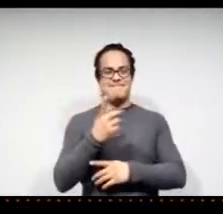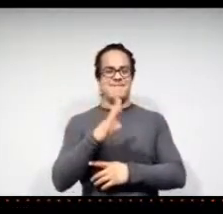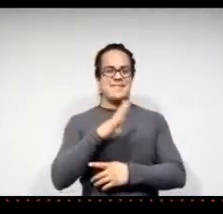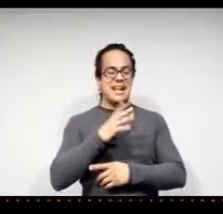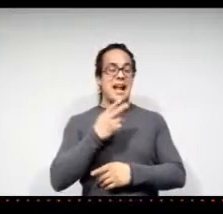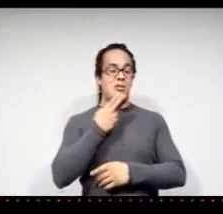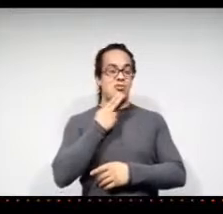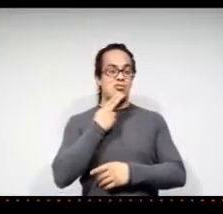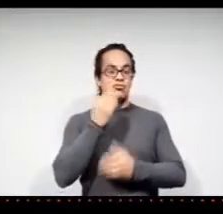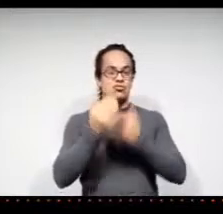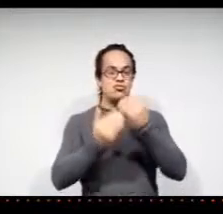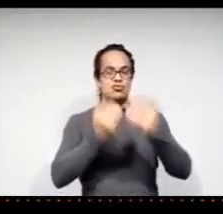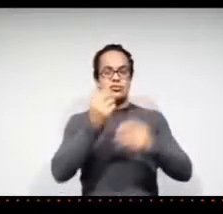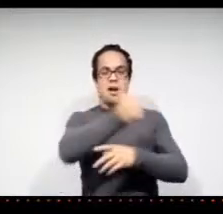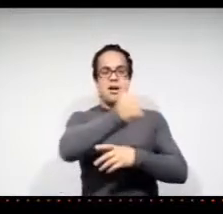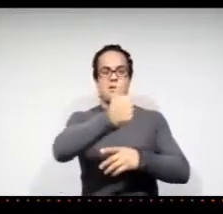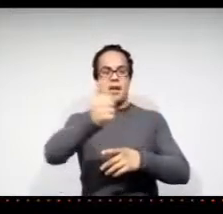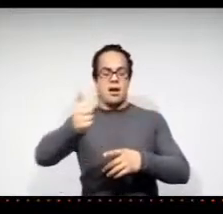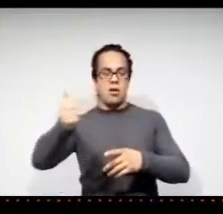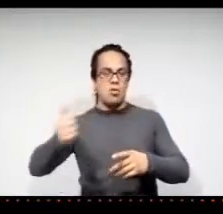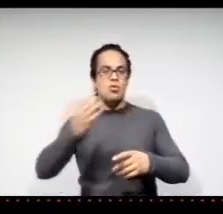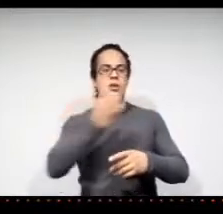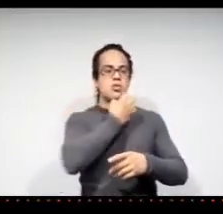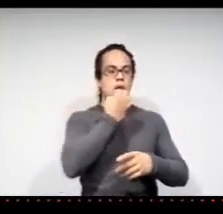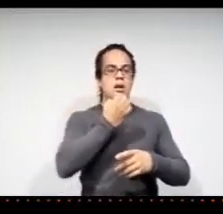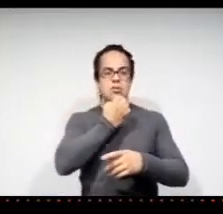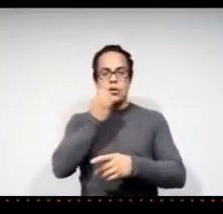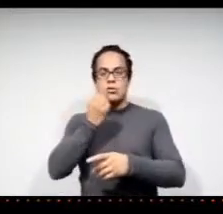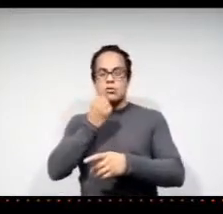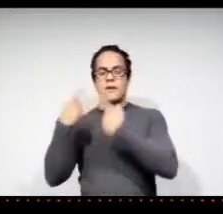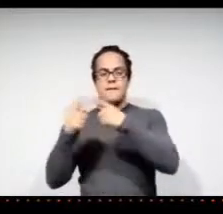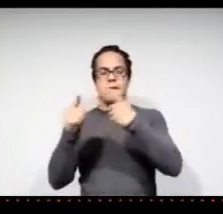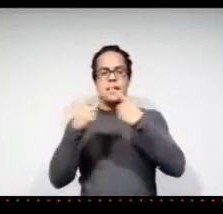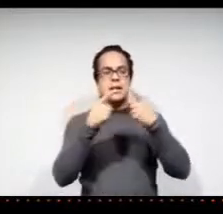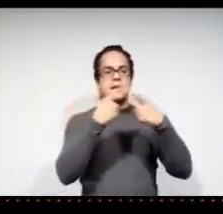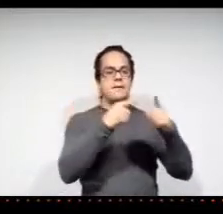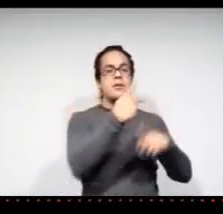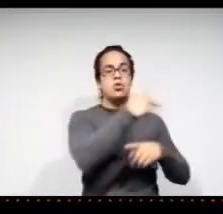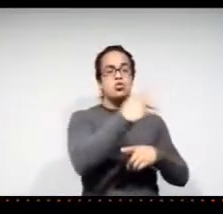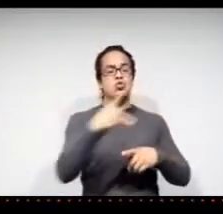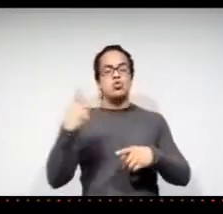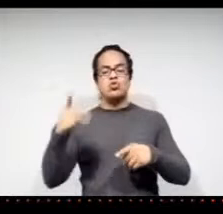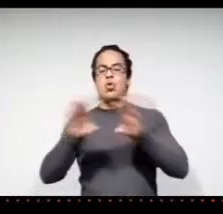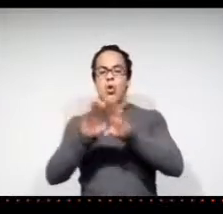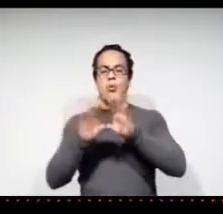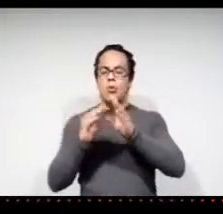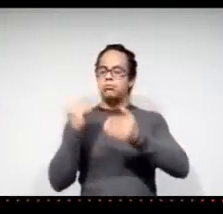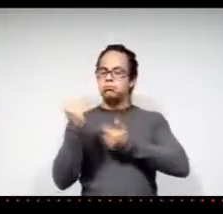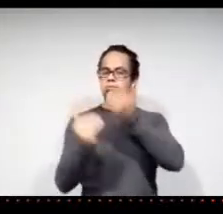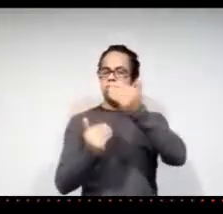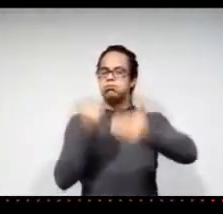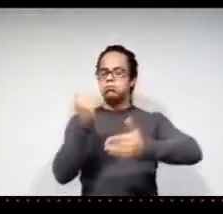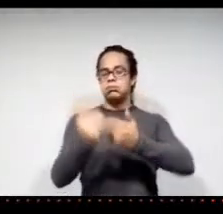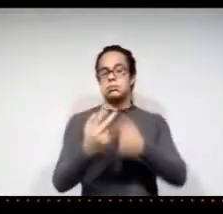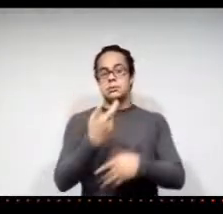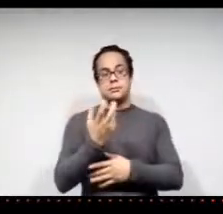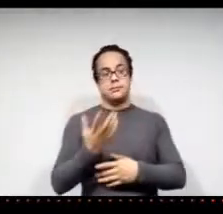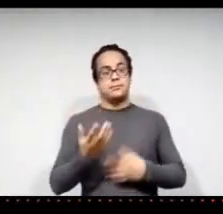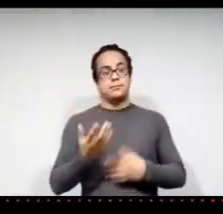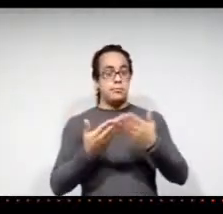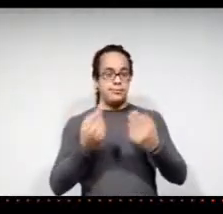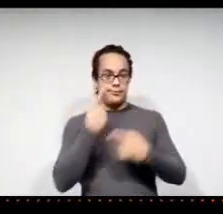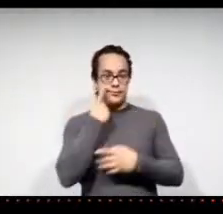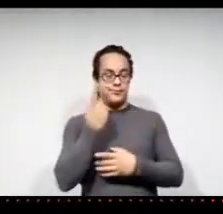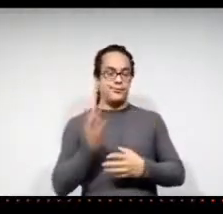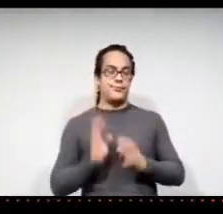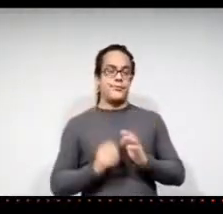costumbres de las instituciones marcan las pautas para determinar cómo podemos transitar este paso. Entonces, en